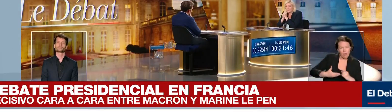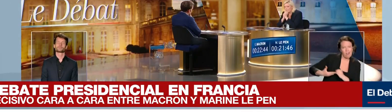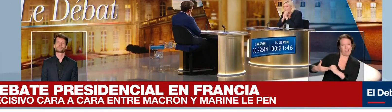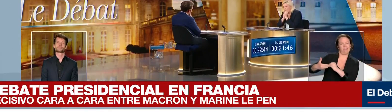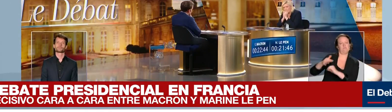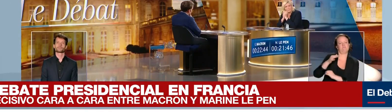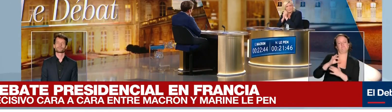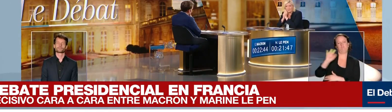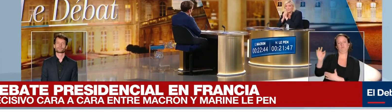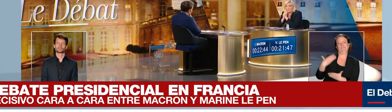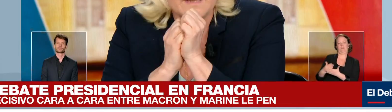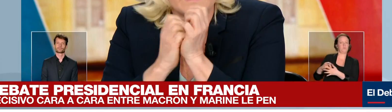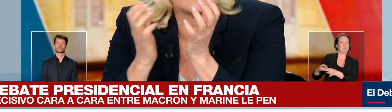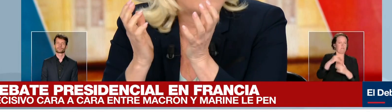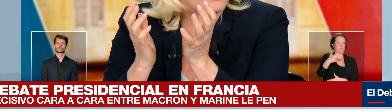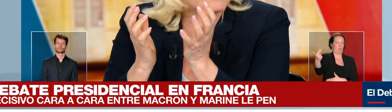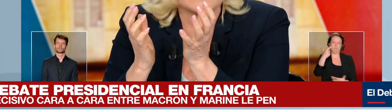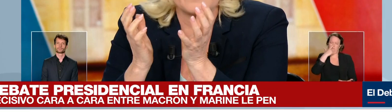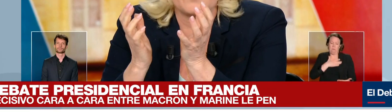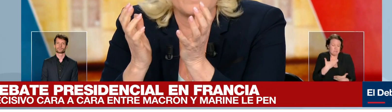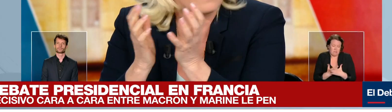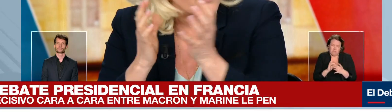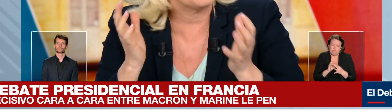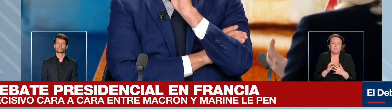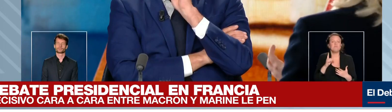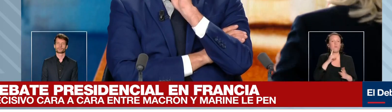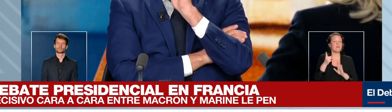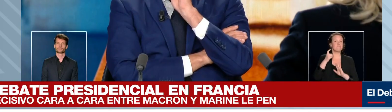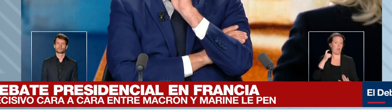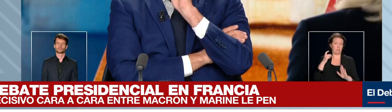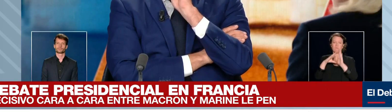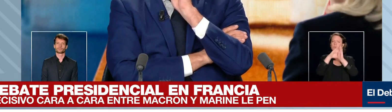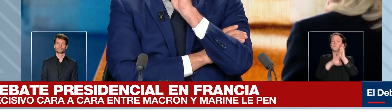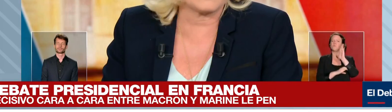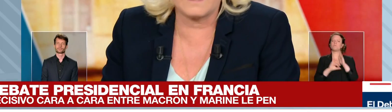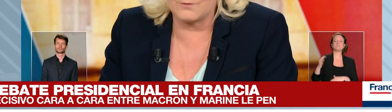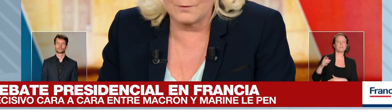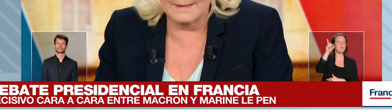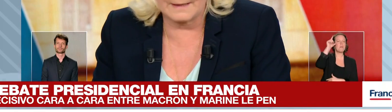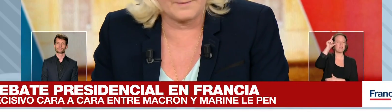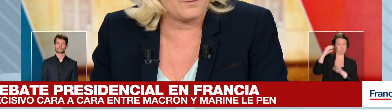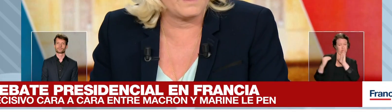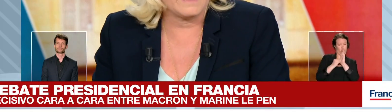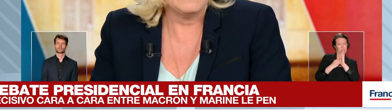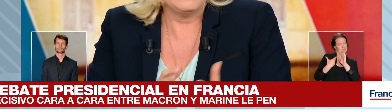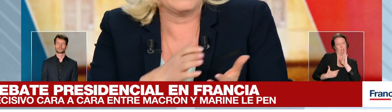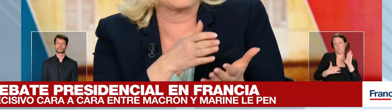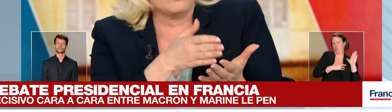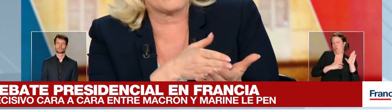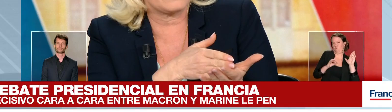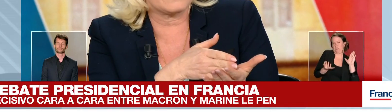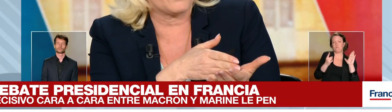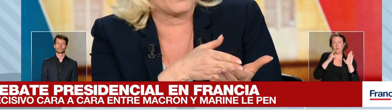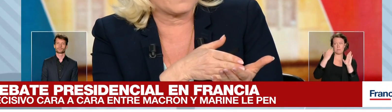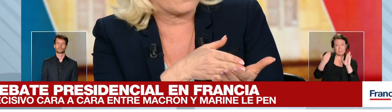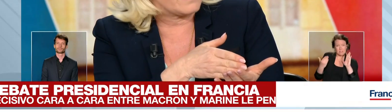se expresa por la solidaridad nacional. Es algo fundamental para la Quinta República y no se puede tocar